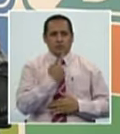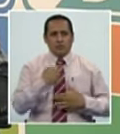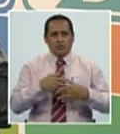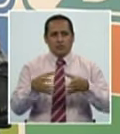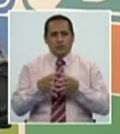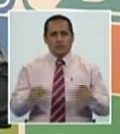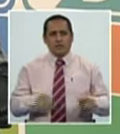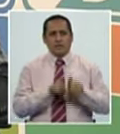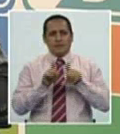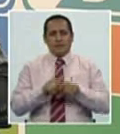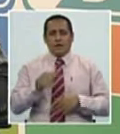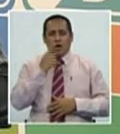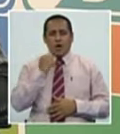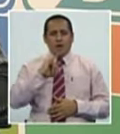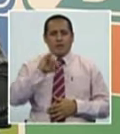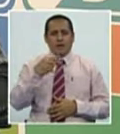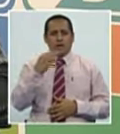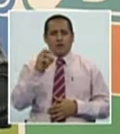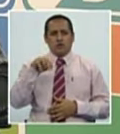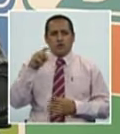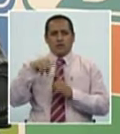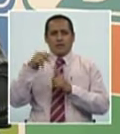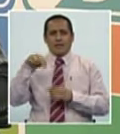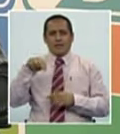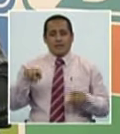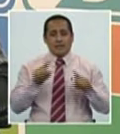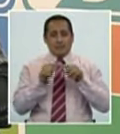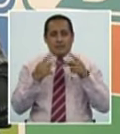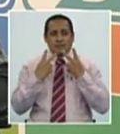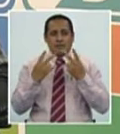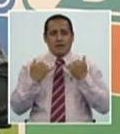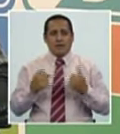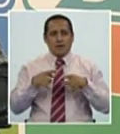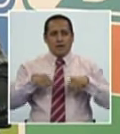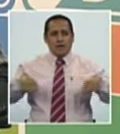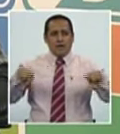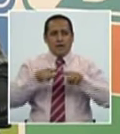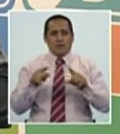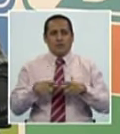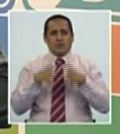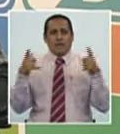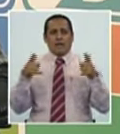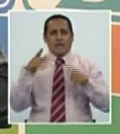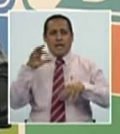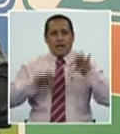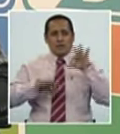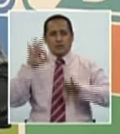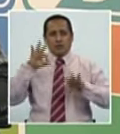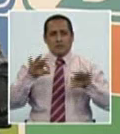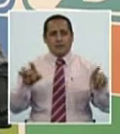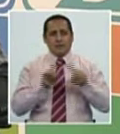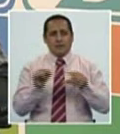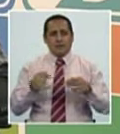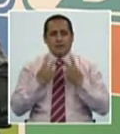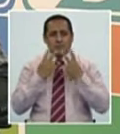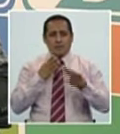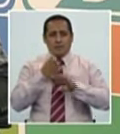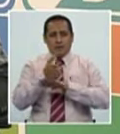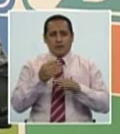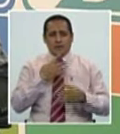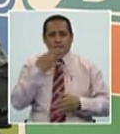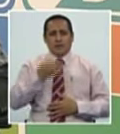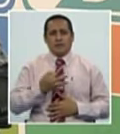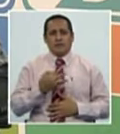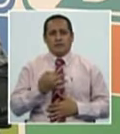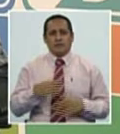elenco y a Jonathan Oliveros, que los dirige y está haciendo de ellos unos grandes actores. Iremos a verlos de todas maneras,